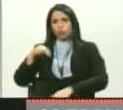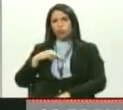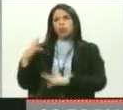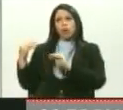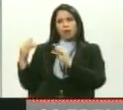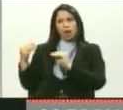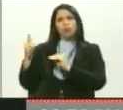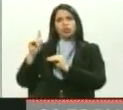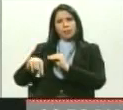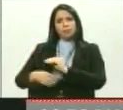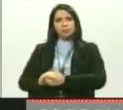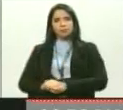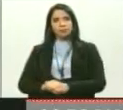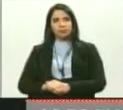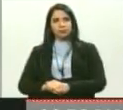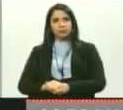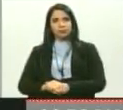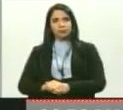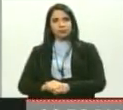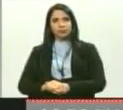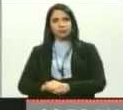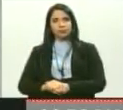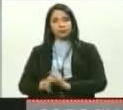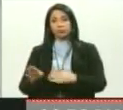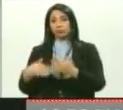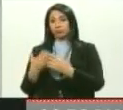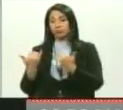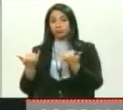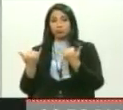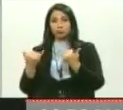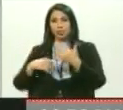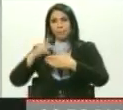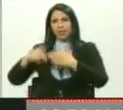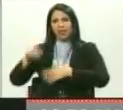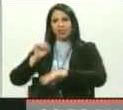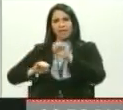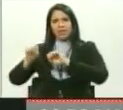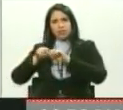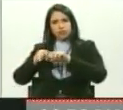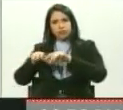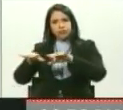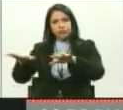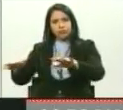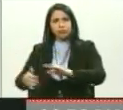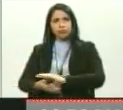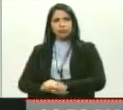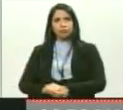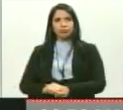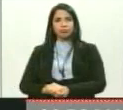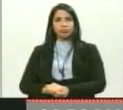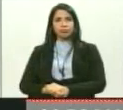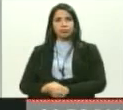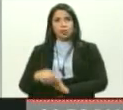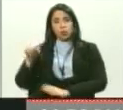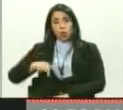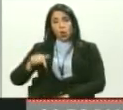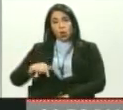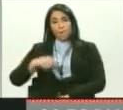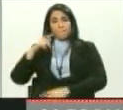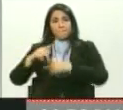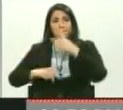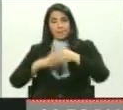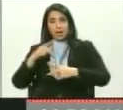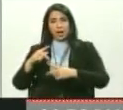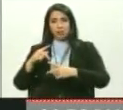activaste lo que para el momento era el plan de defensa, de despliegue. Hoy ese plan está a